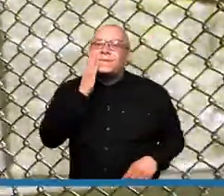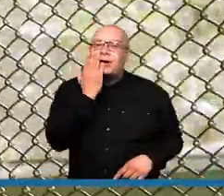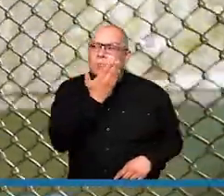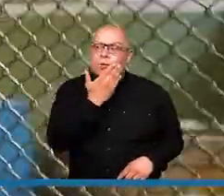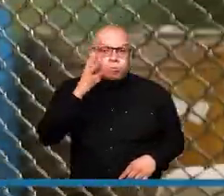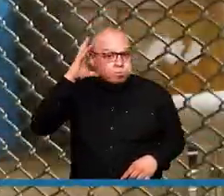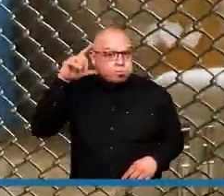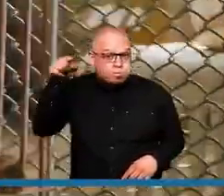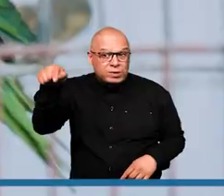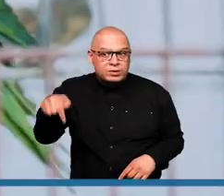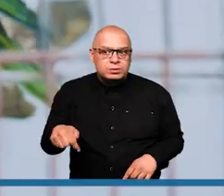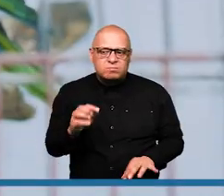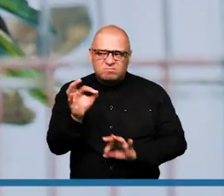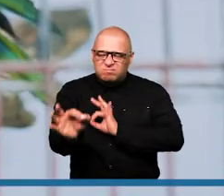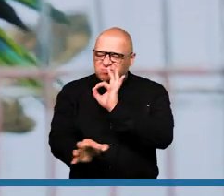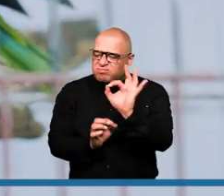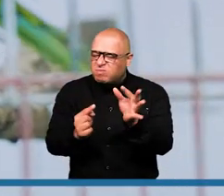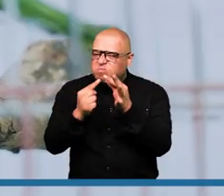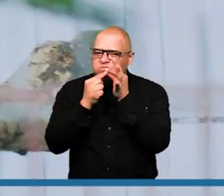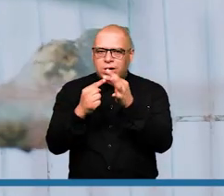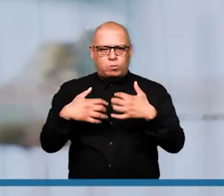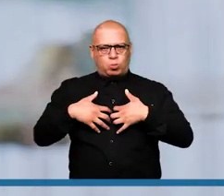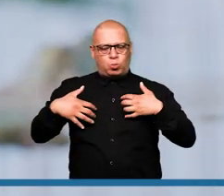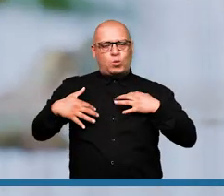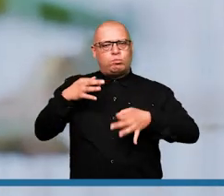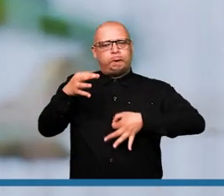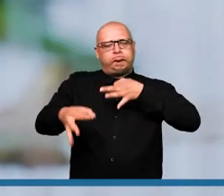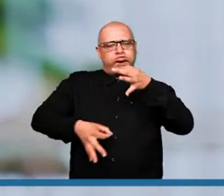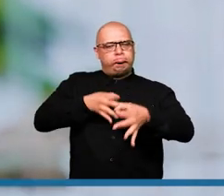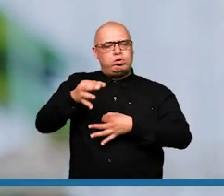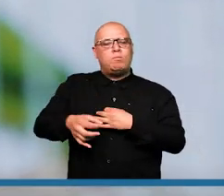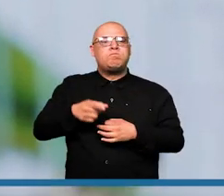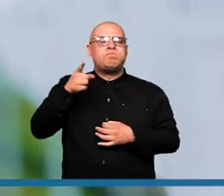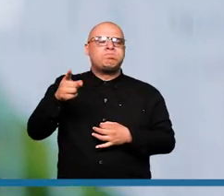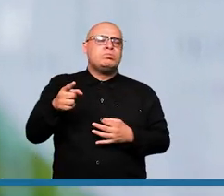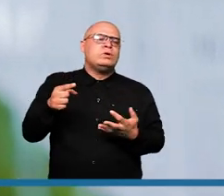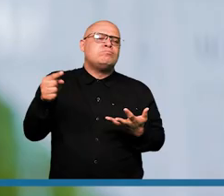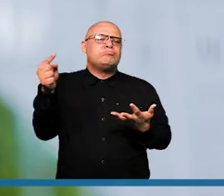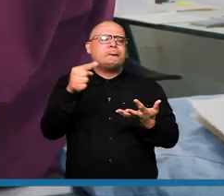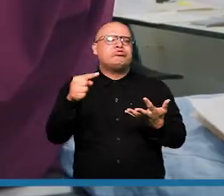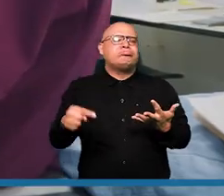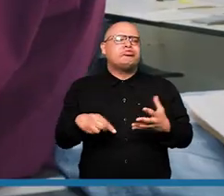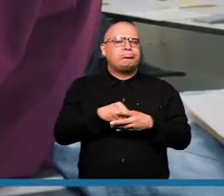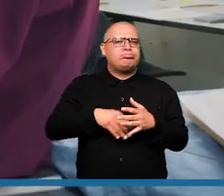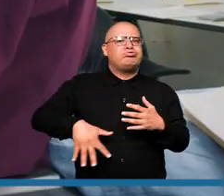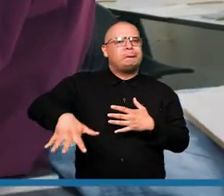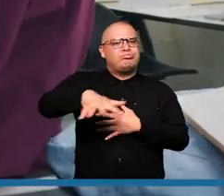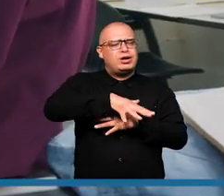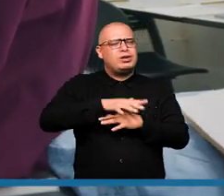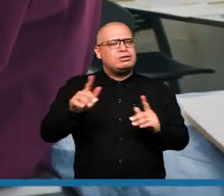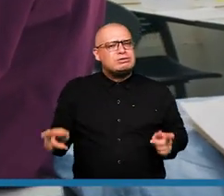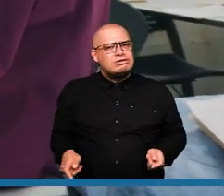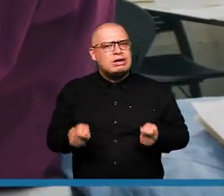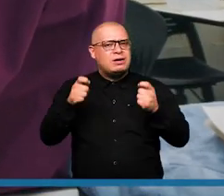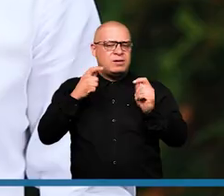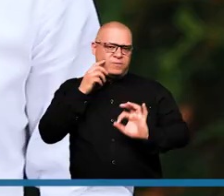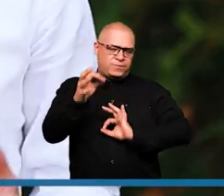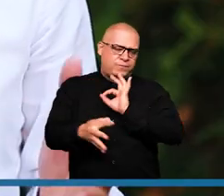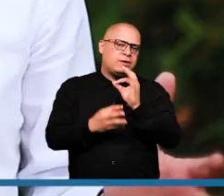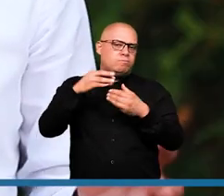más representativos para la atención de mucha de la fauna silvestre que ha sido rescatada, entregada y